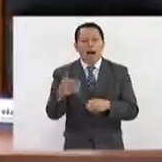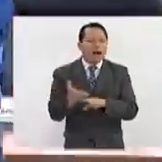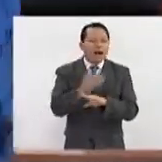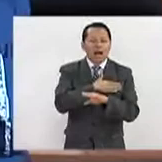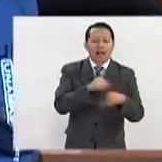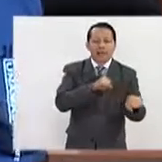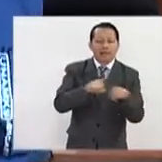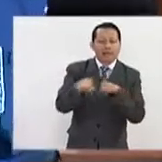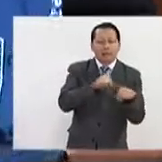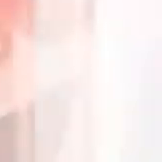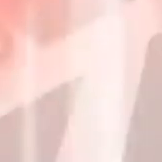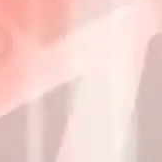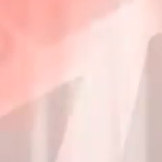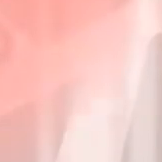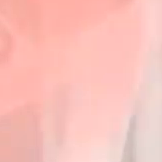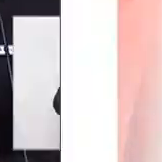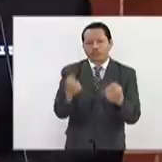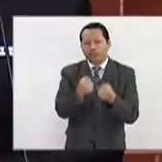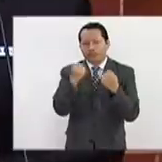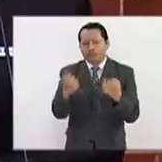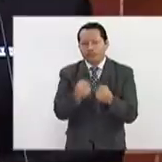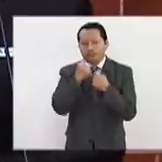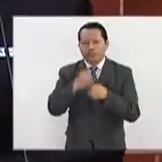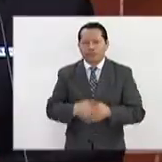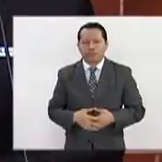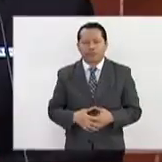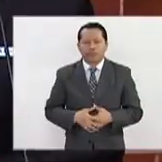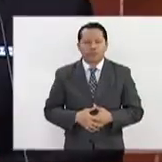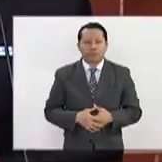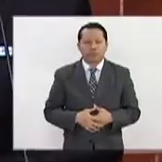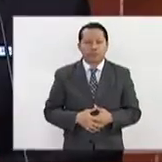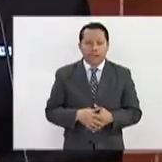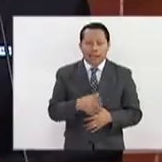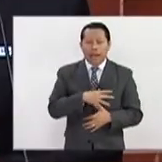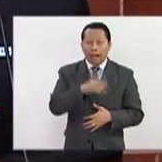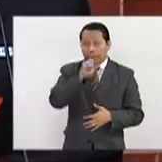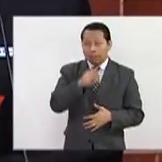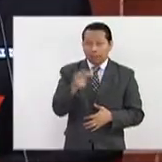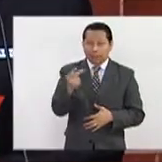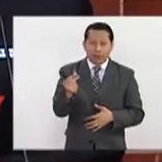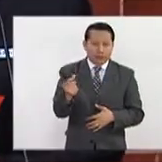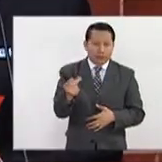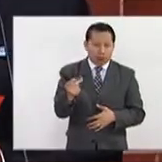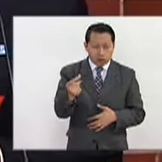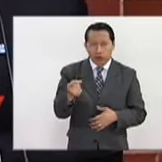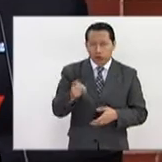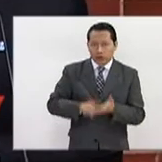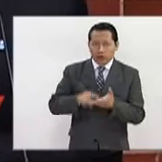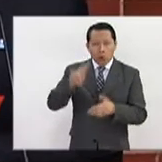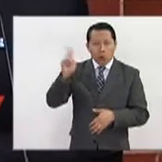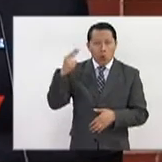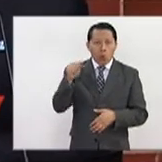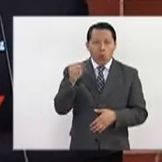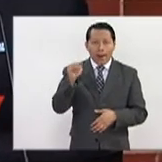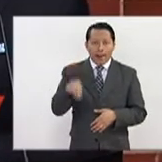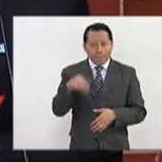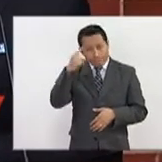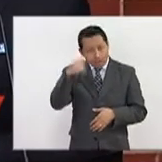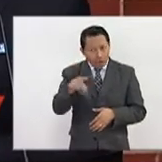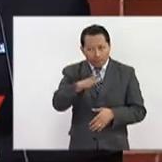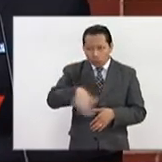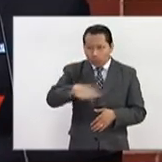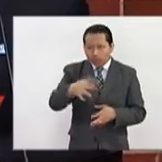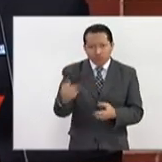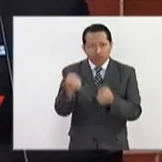los sismos. La Brigada de Perros de Búsqueda y Rescate de la UNAN. Queremos darle